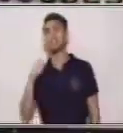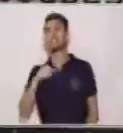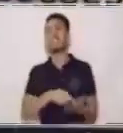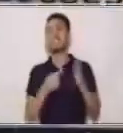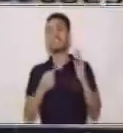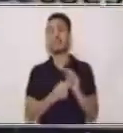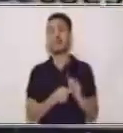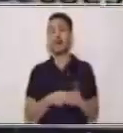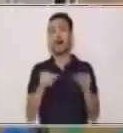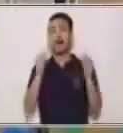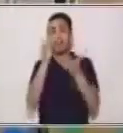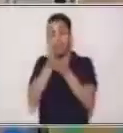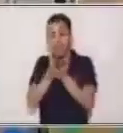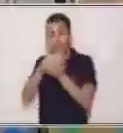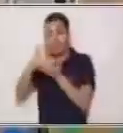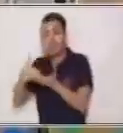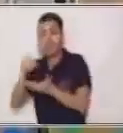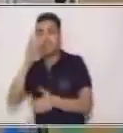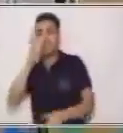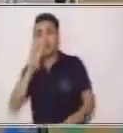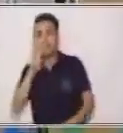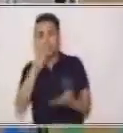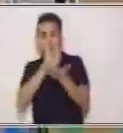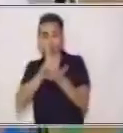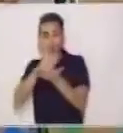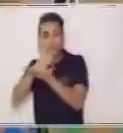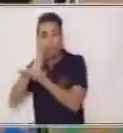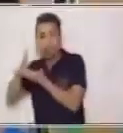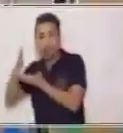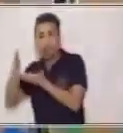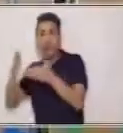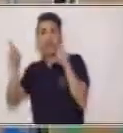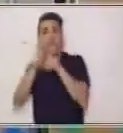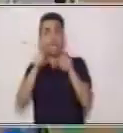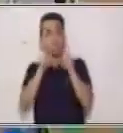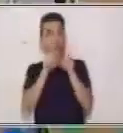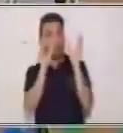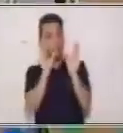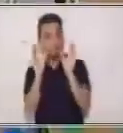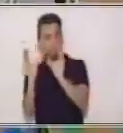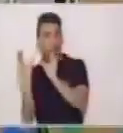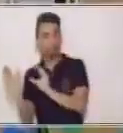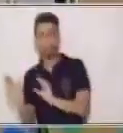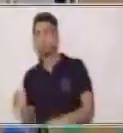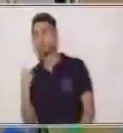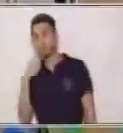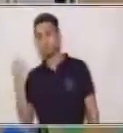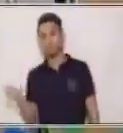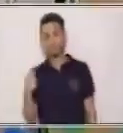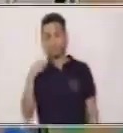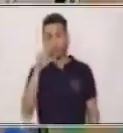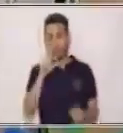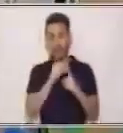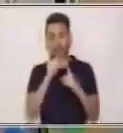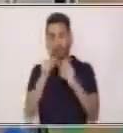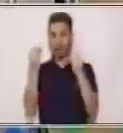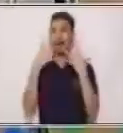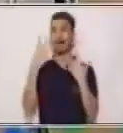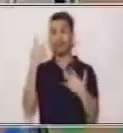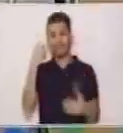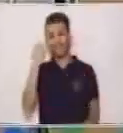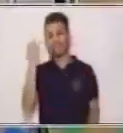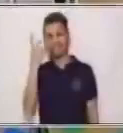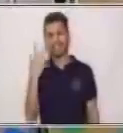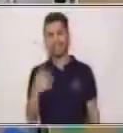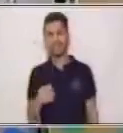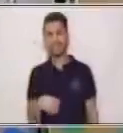tres partes iguales. Tercios. Las palabras siempre nos dan ahí alguna pista. Tres partes